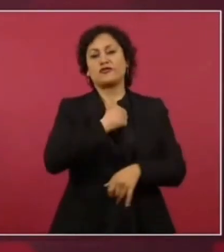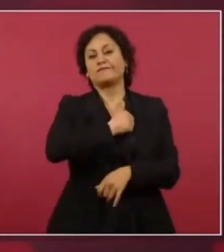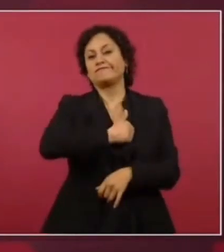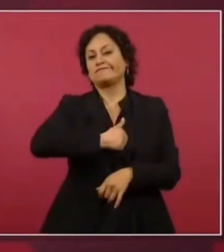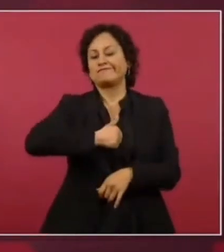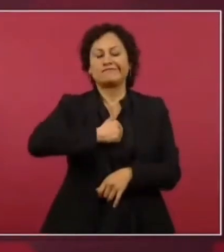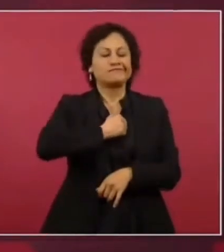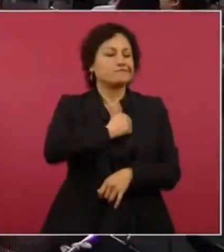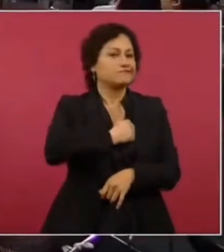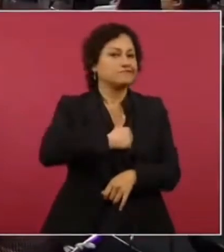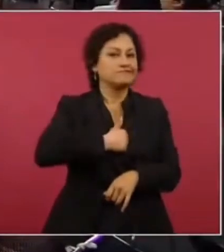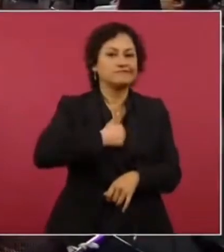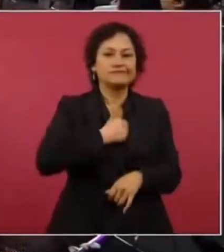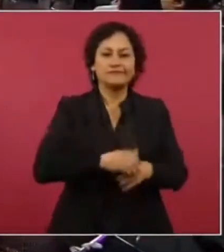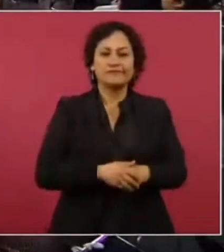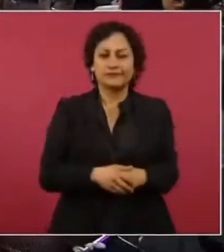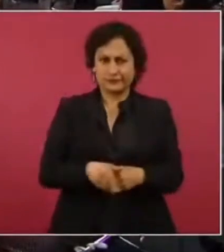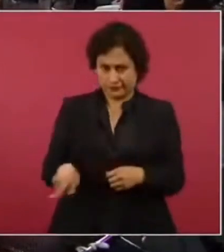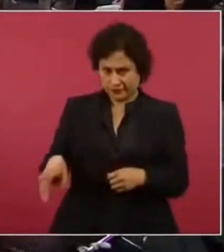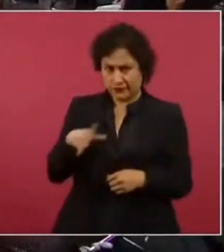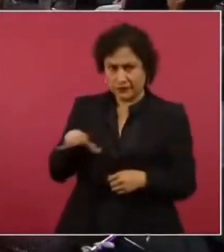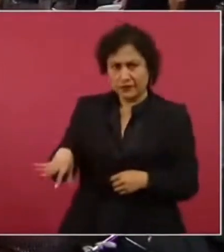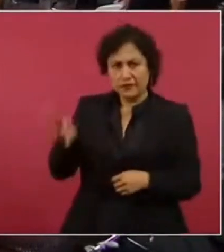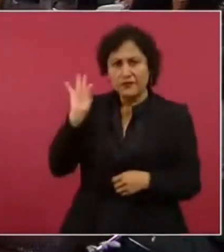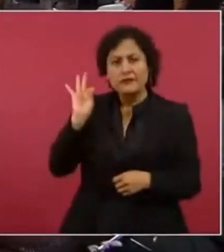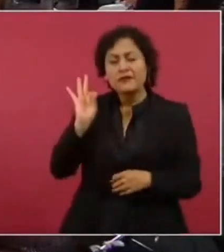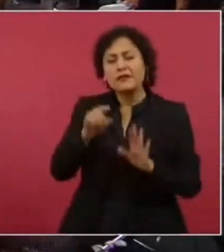no tienen ahí la encuesta